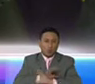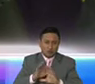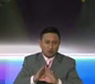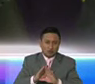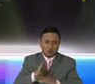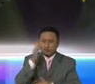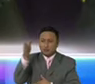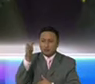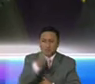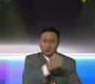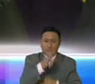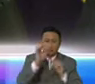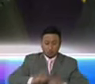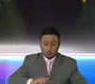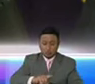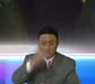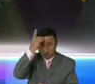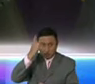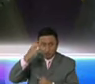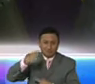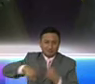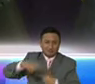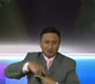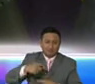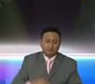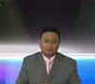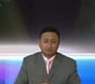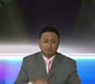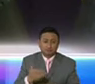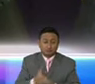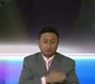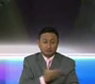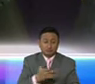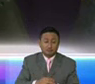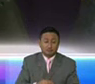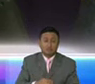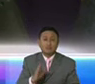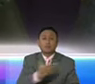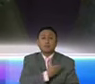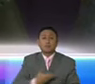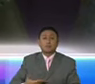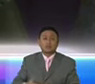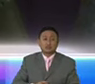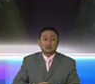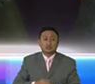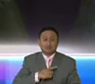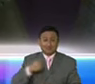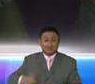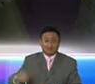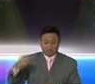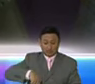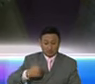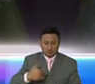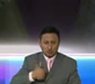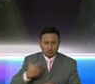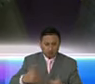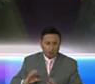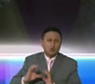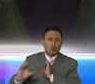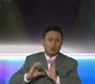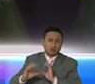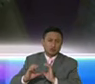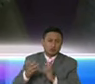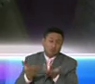poder refinanciar esa deuda. Yo conversé cuando vino el presidente Xi Jinping acá y ya le adelanté la